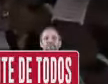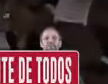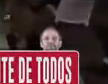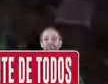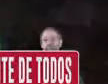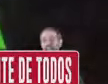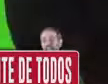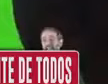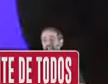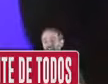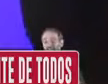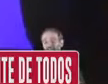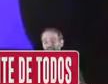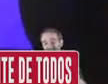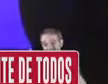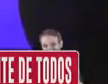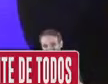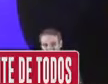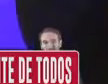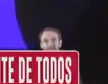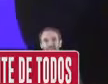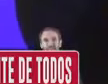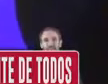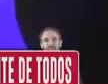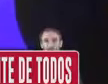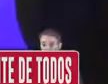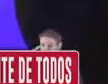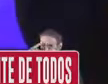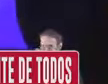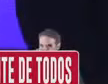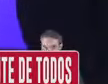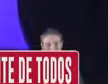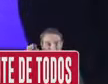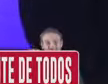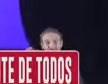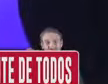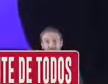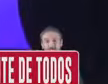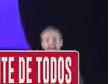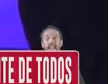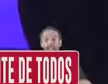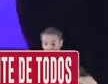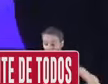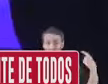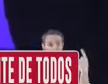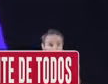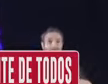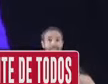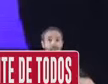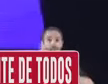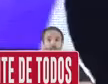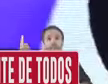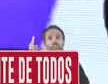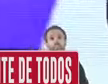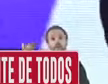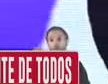la verdad que y ustedes saben qué que tecnópolis se hizo por decisión de